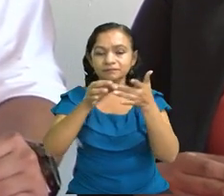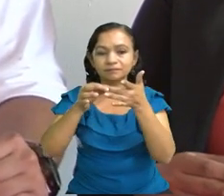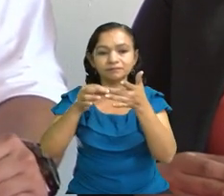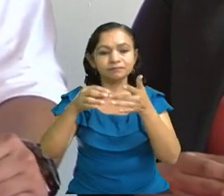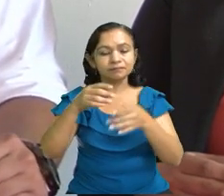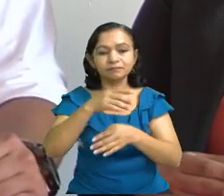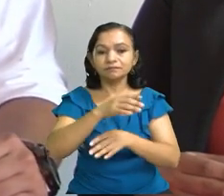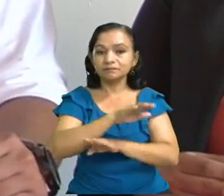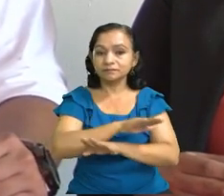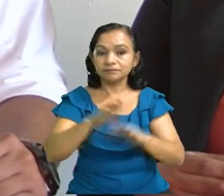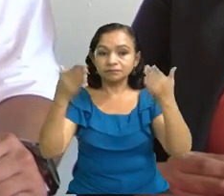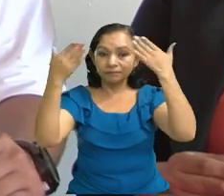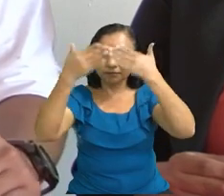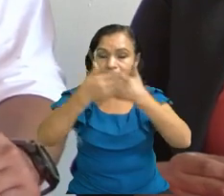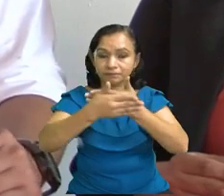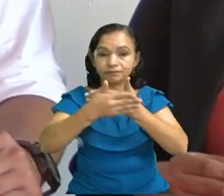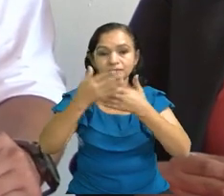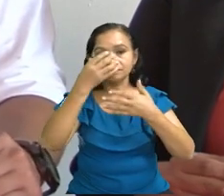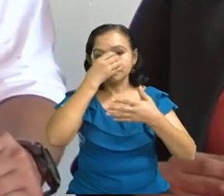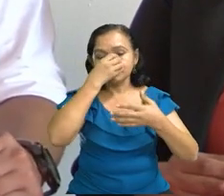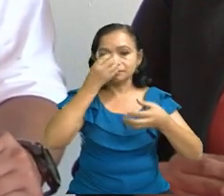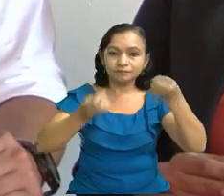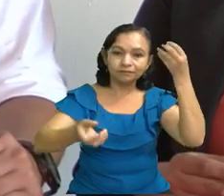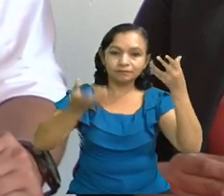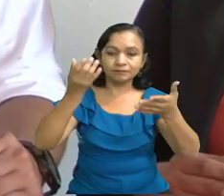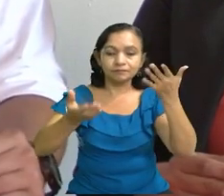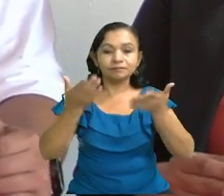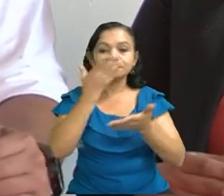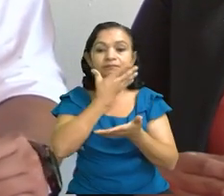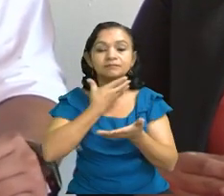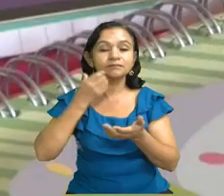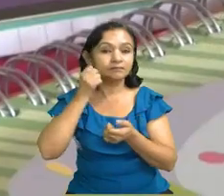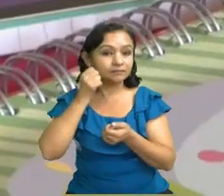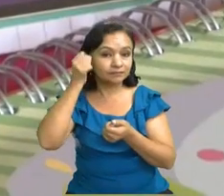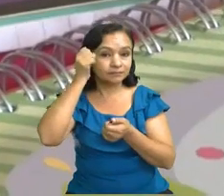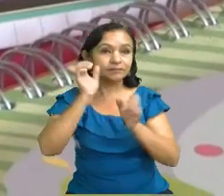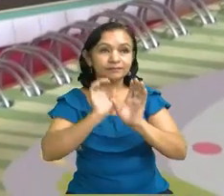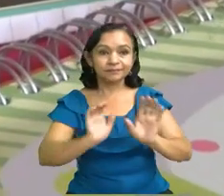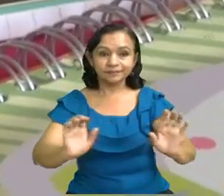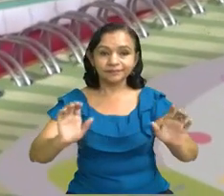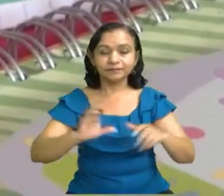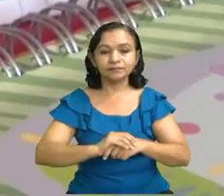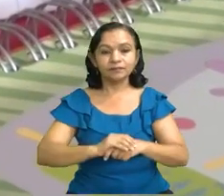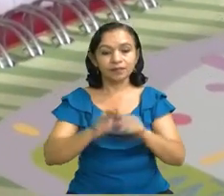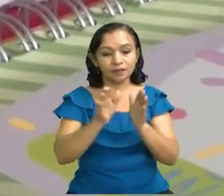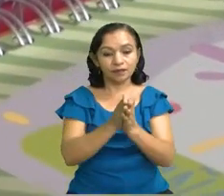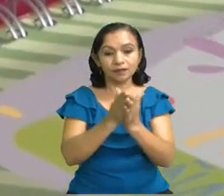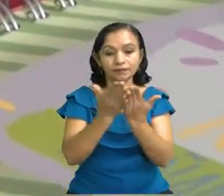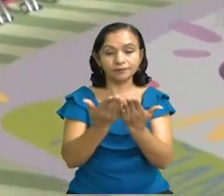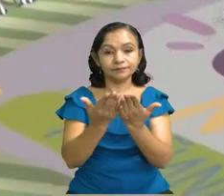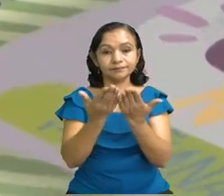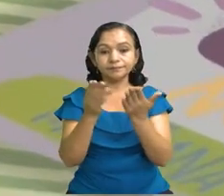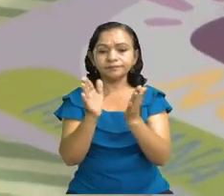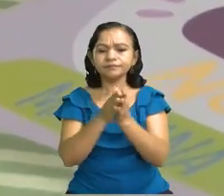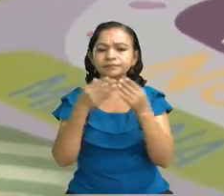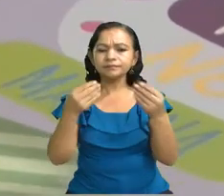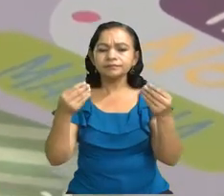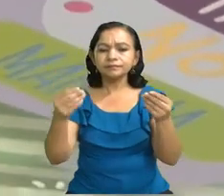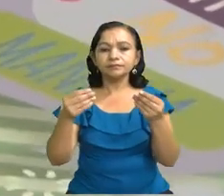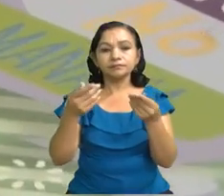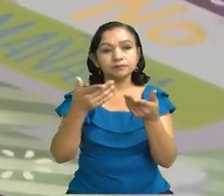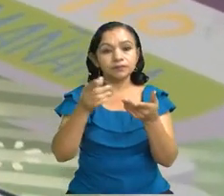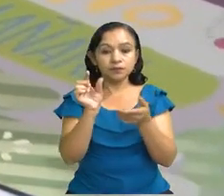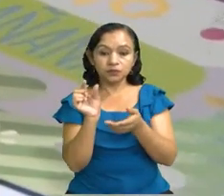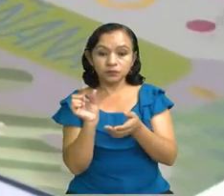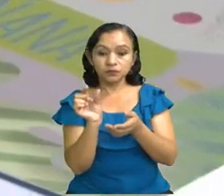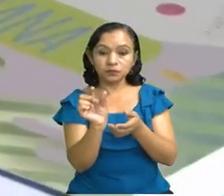todos los días con nuestro payaso que nos alegra a jóvenes, adultos y niños. La librería Papel Master ofrecerá memorias USB